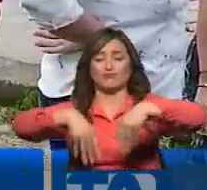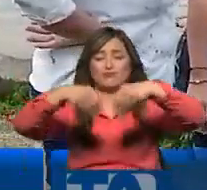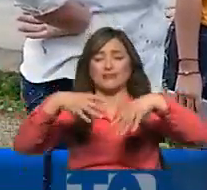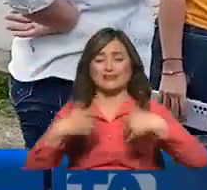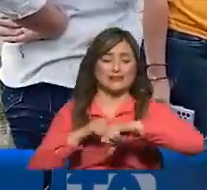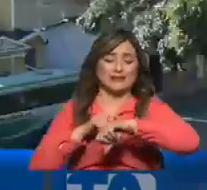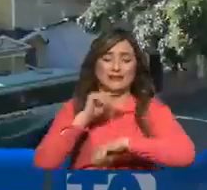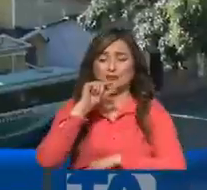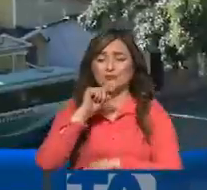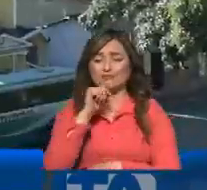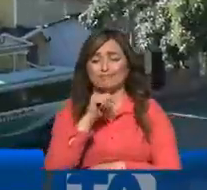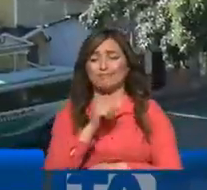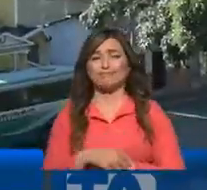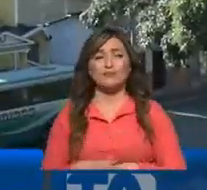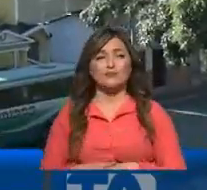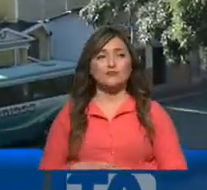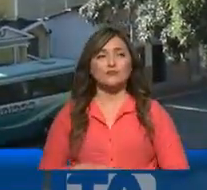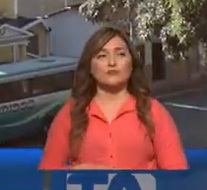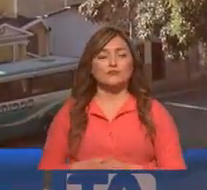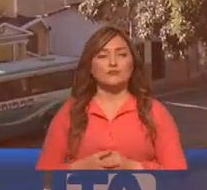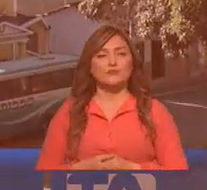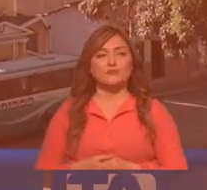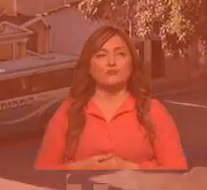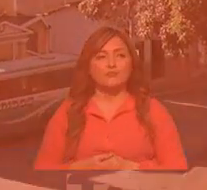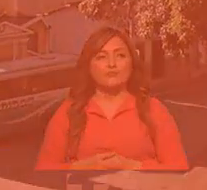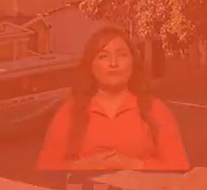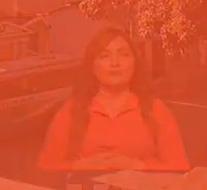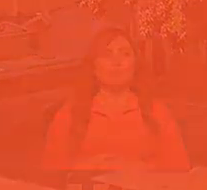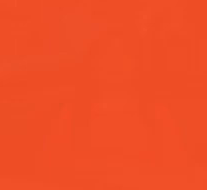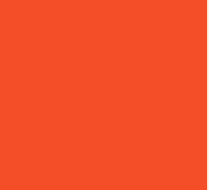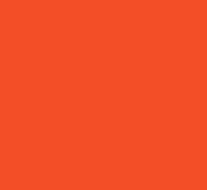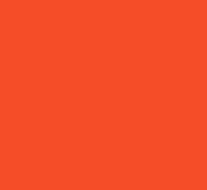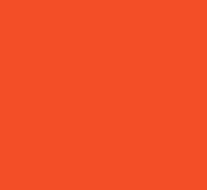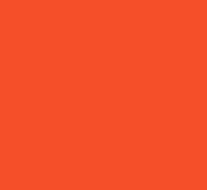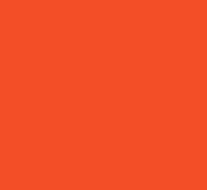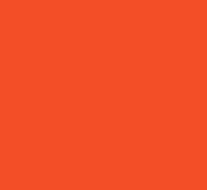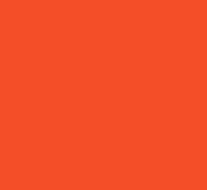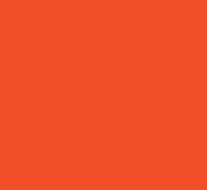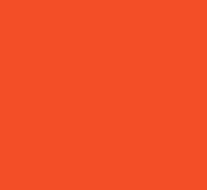que está por llegar. En la ciudad de Méndez, provincia de Morona, Santiago, Wilson Cabrera.